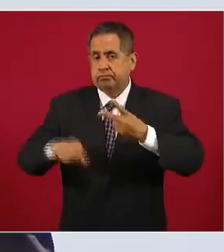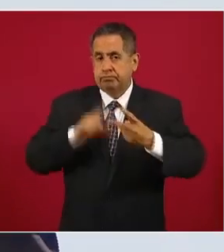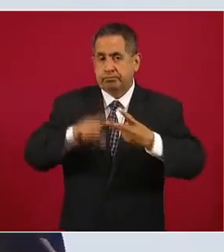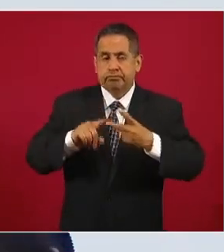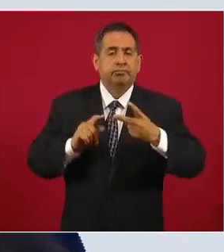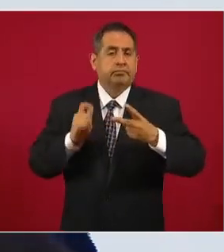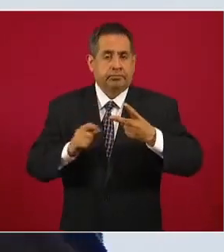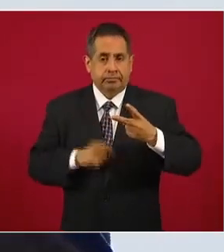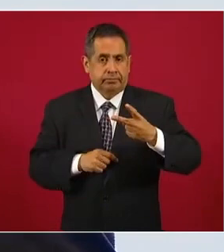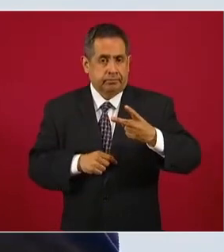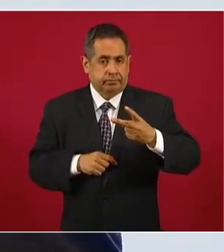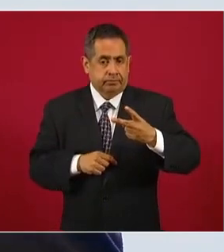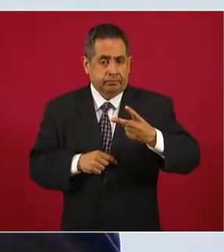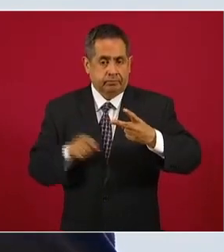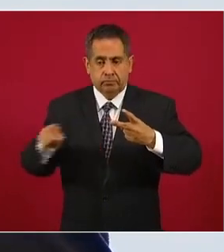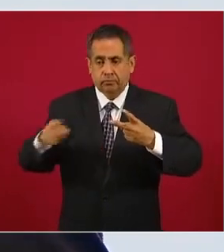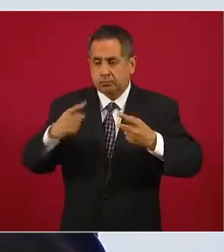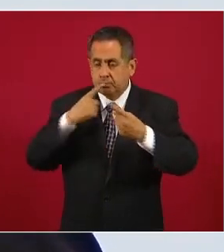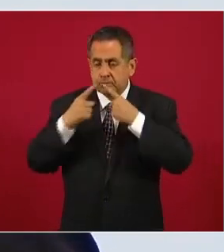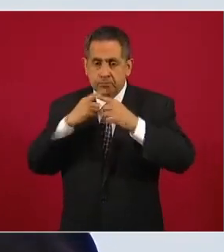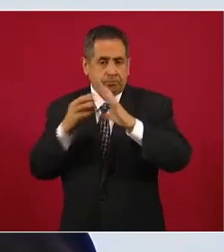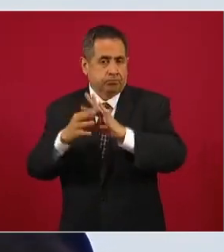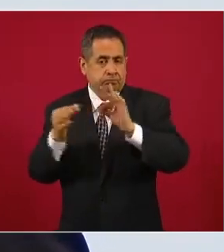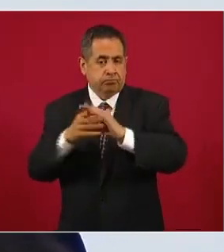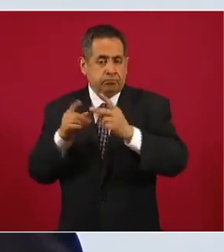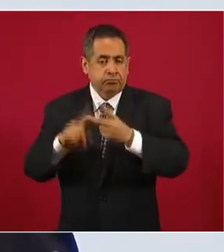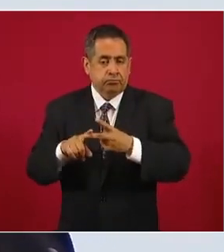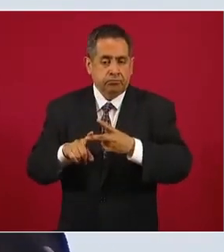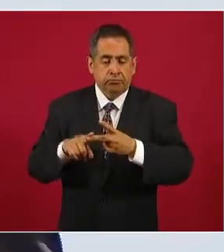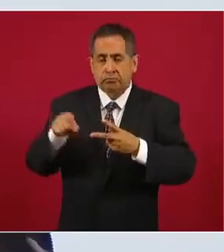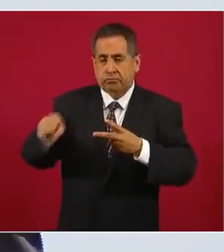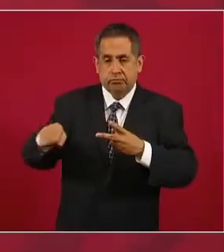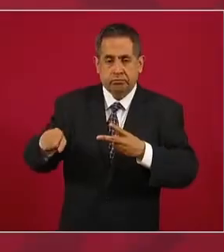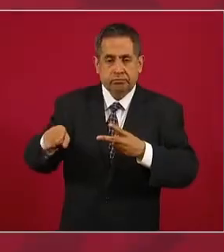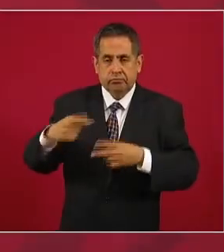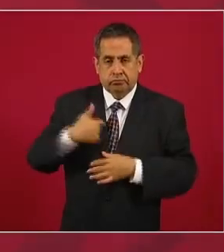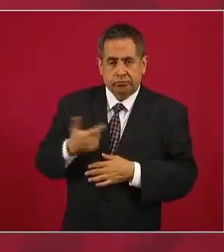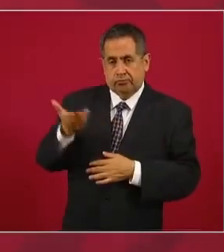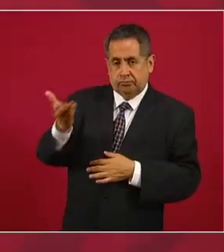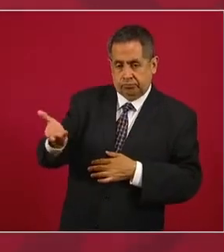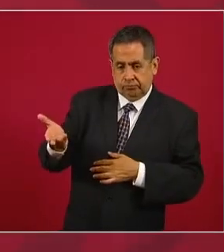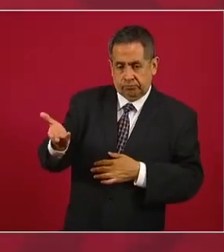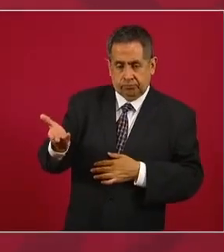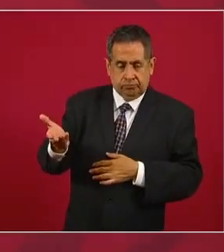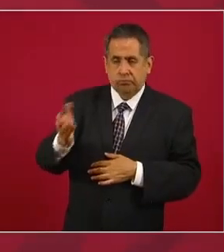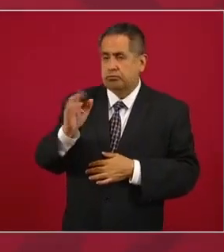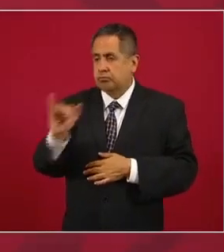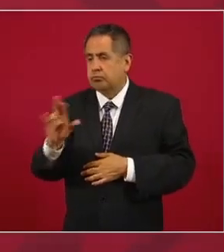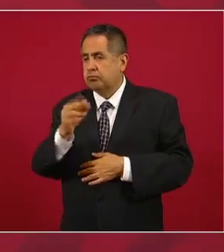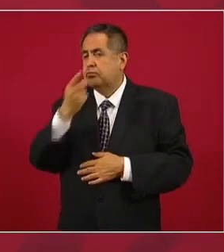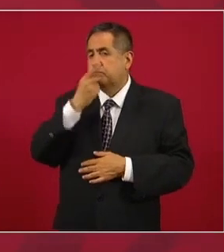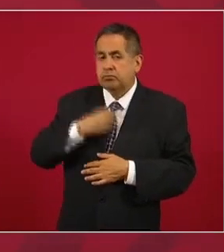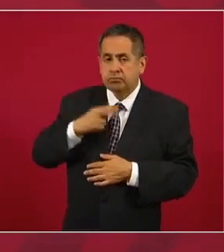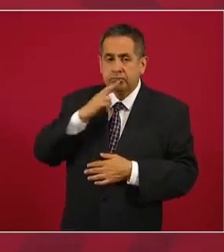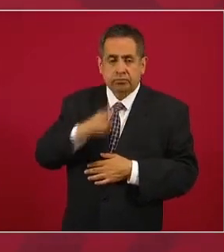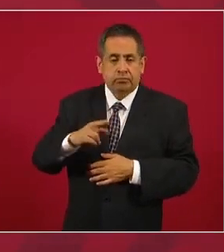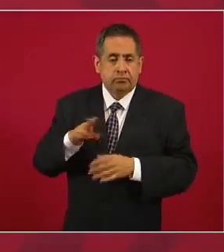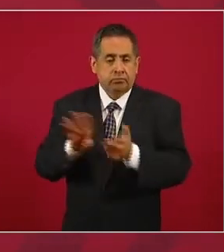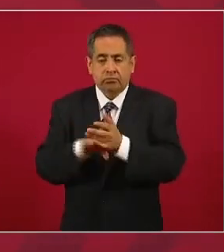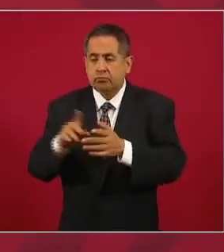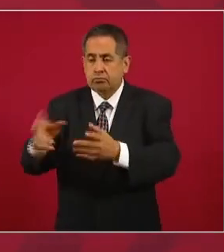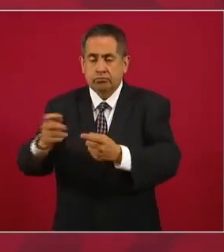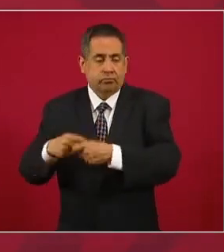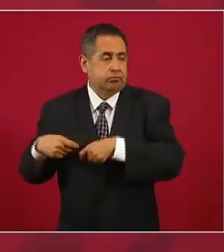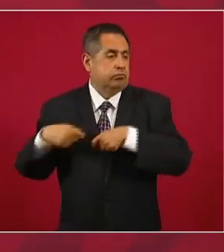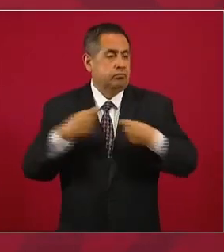Segundo, dar cuenta de la presente petición de consulta popular y